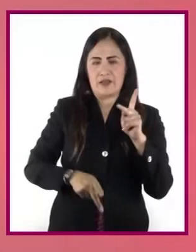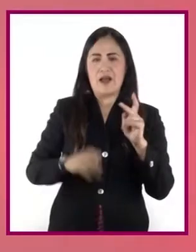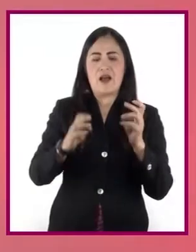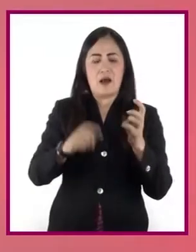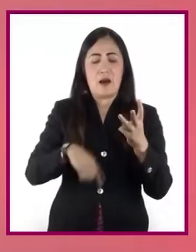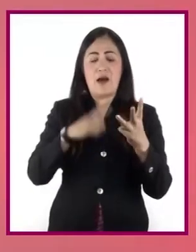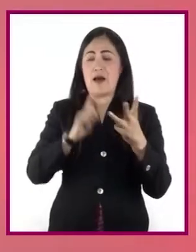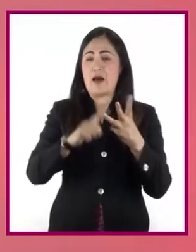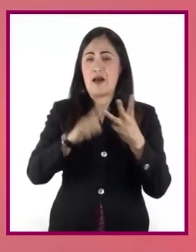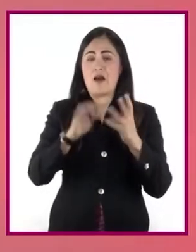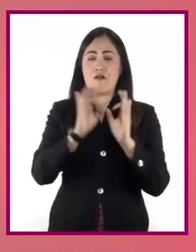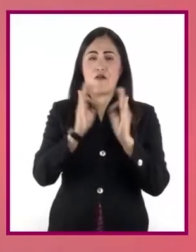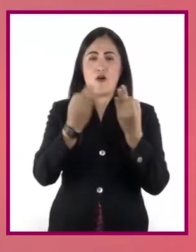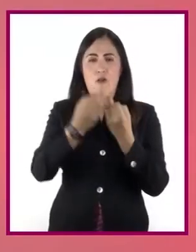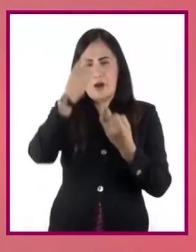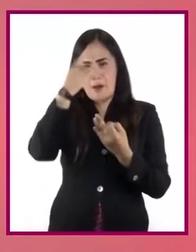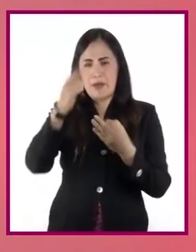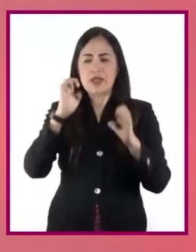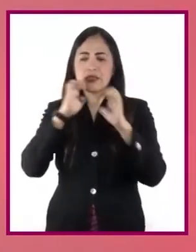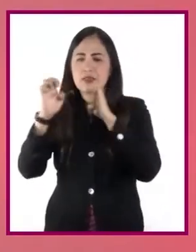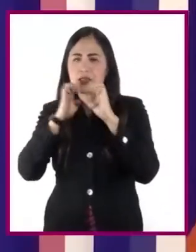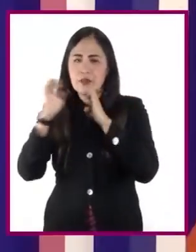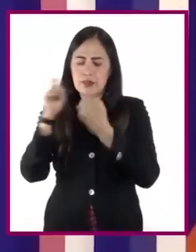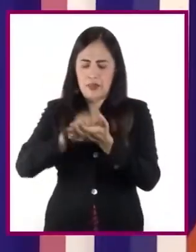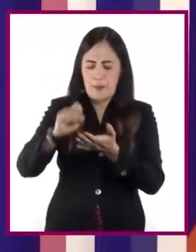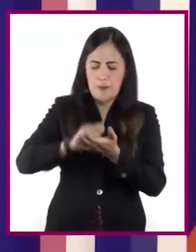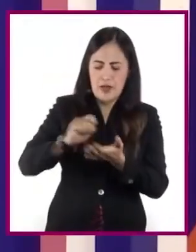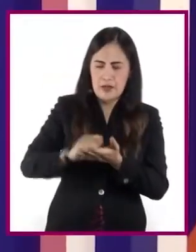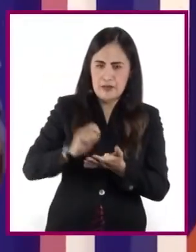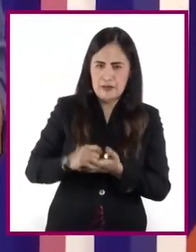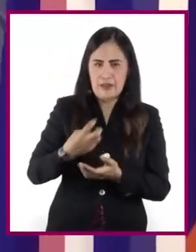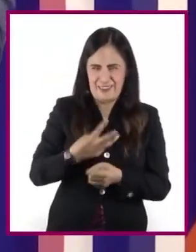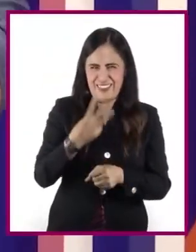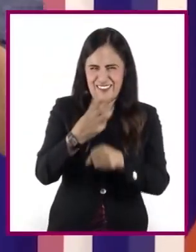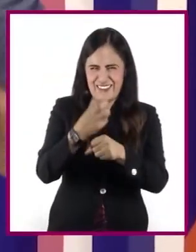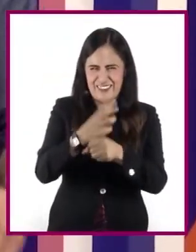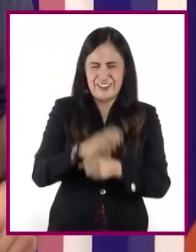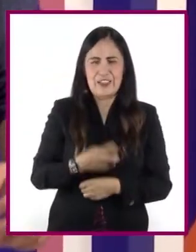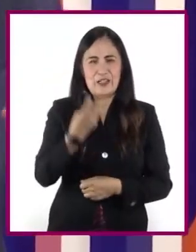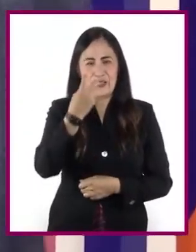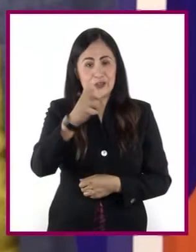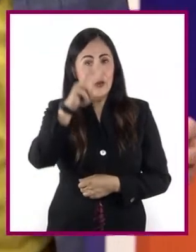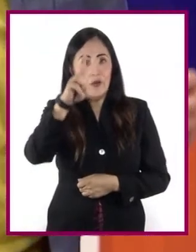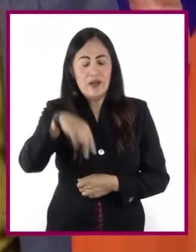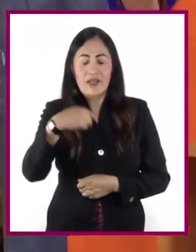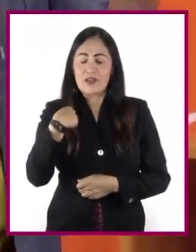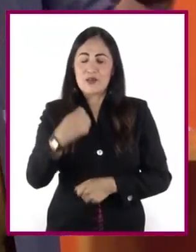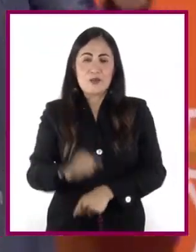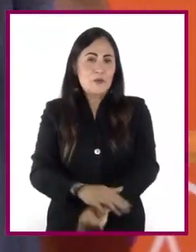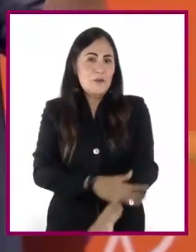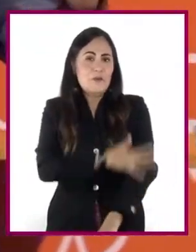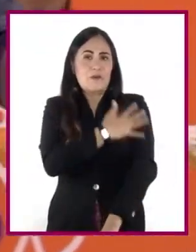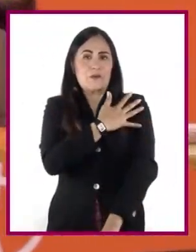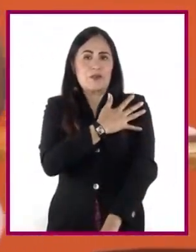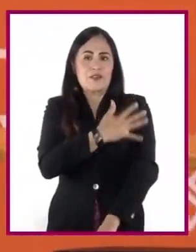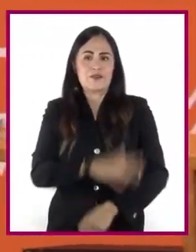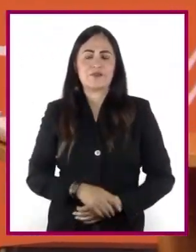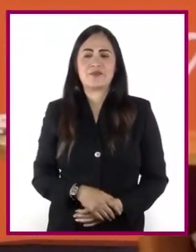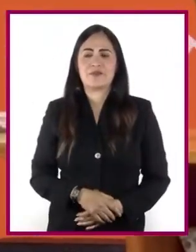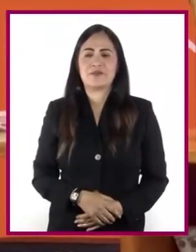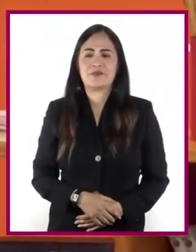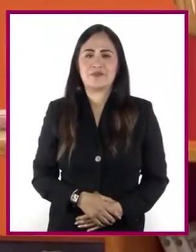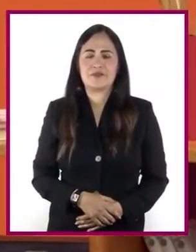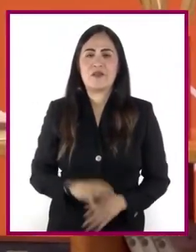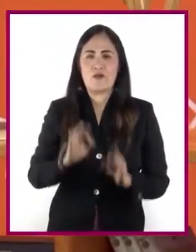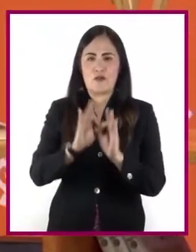forma de hacer un borrador de entrevista. ¡Ay, cierto, profesor! Es que me emocioné, pues cualesquiera